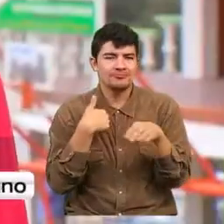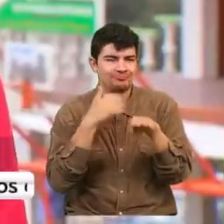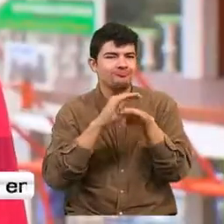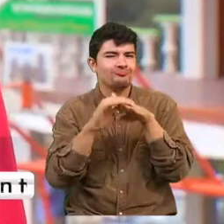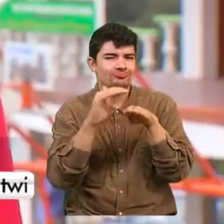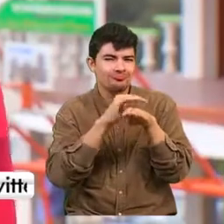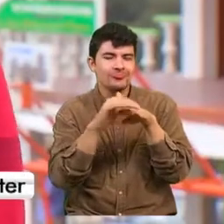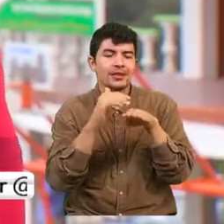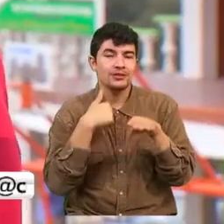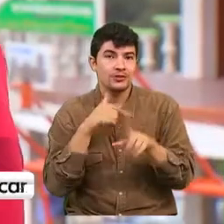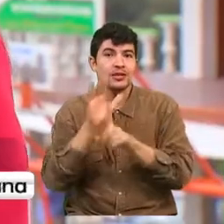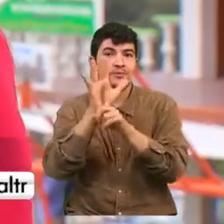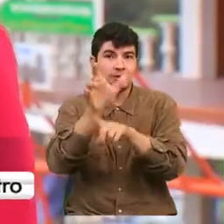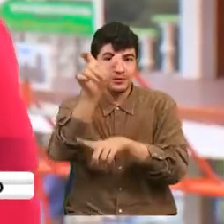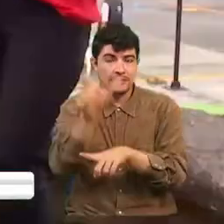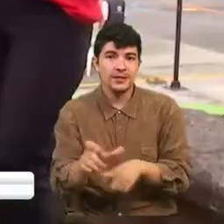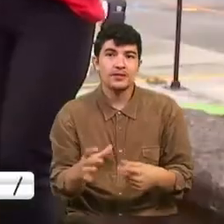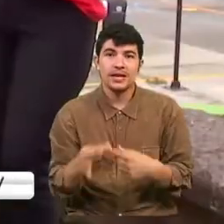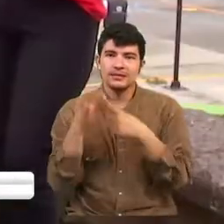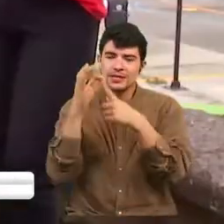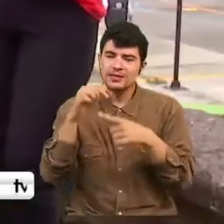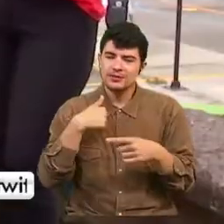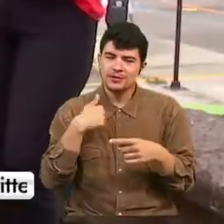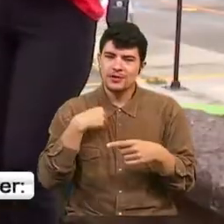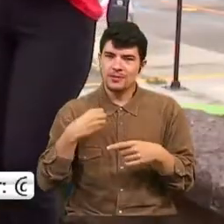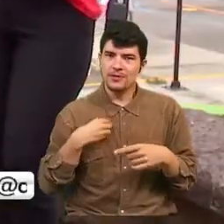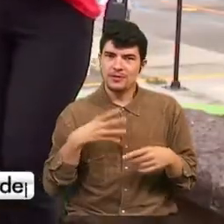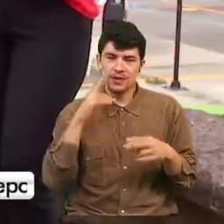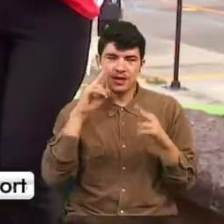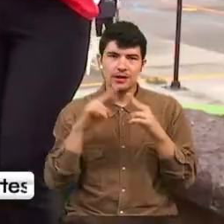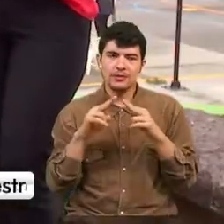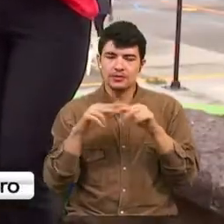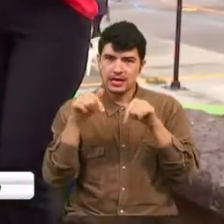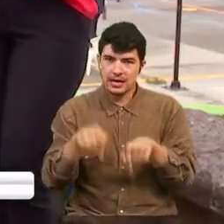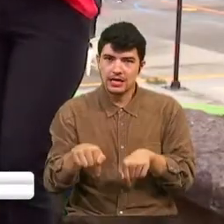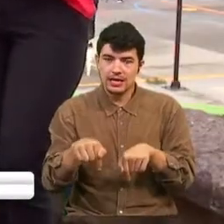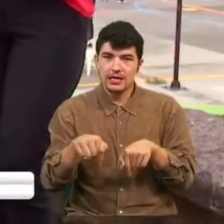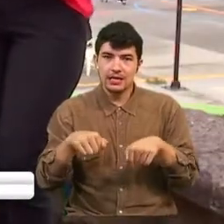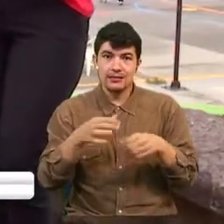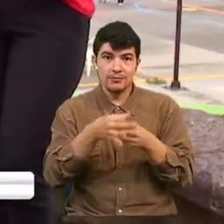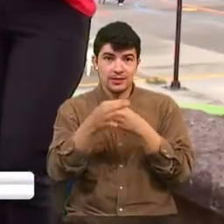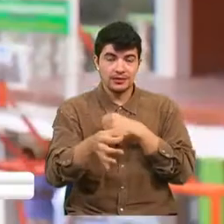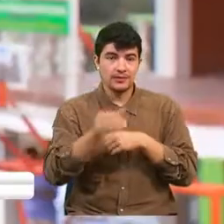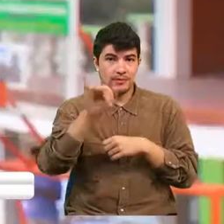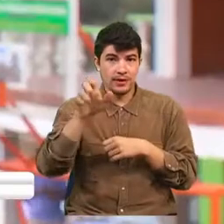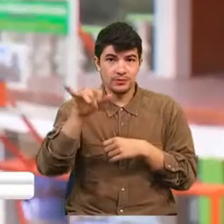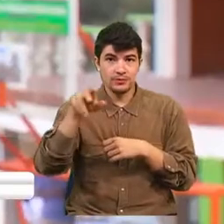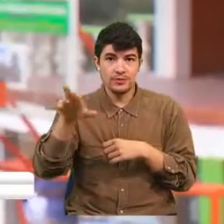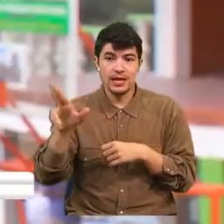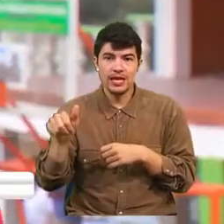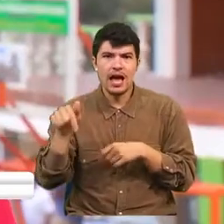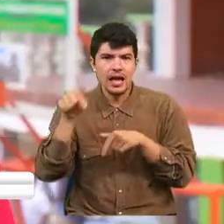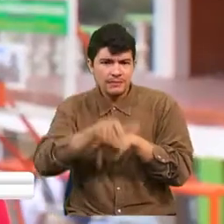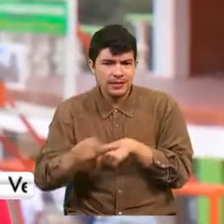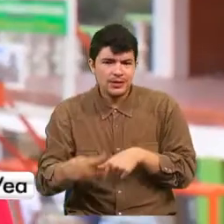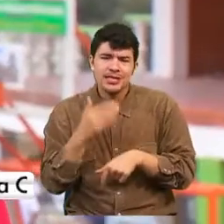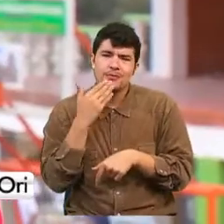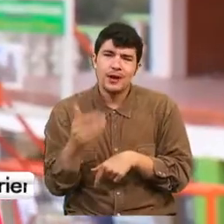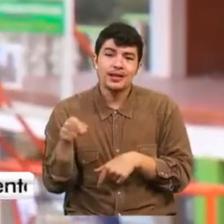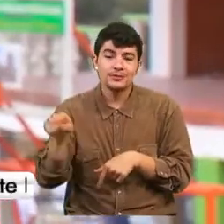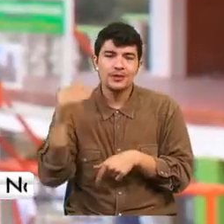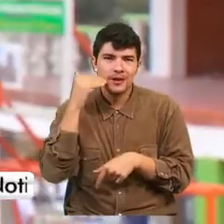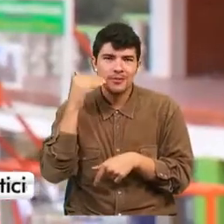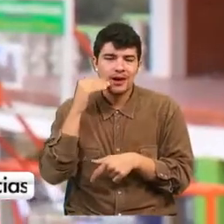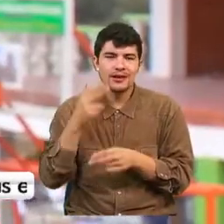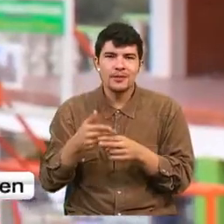a presentar a una persona muy especial que tuve la oportunidad de conocer aquí en Jesús María. Su gente es maravillosa, pero especialmente ella,